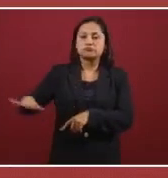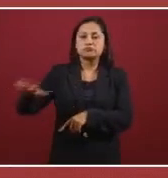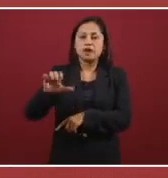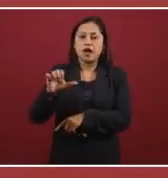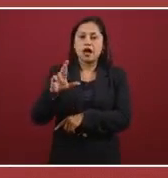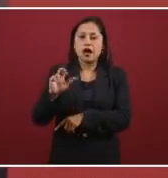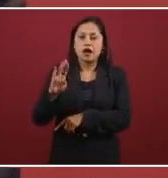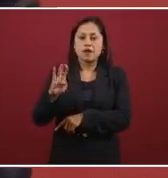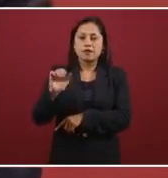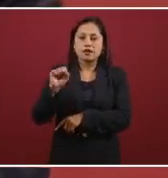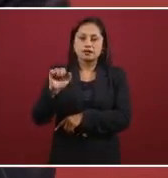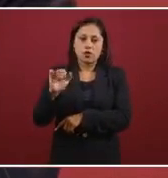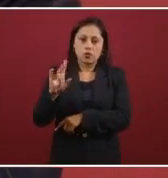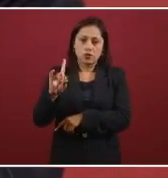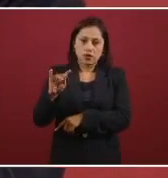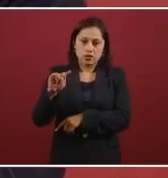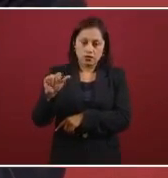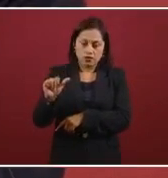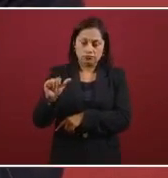a pesar de